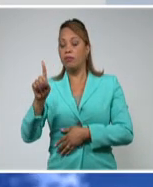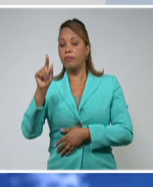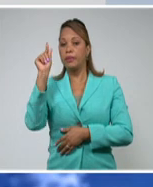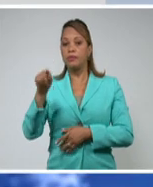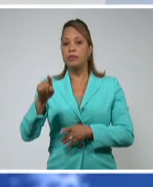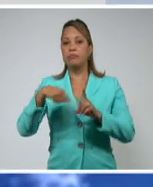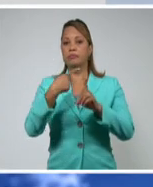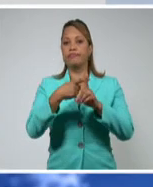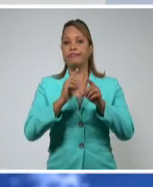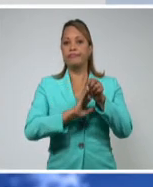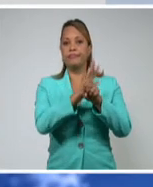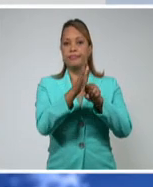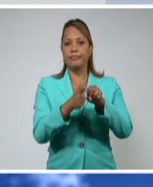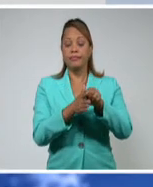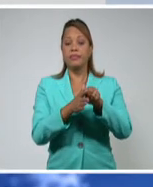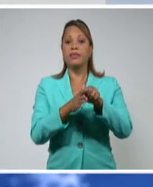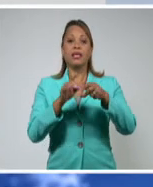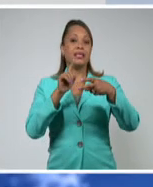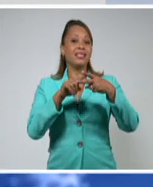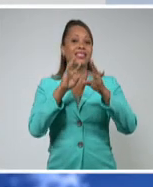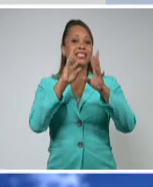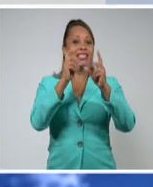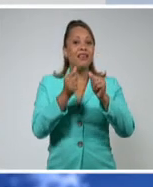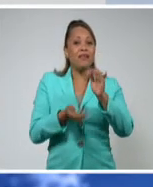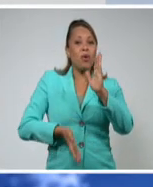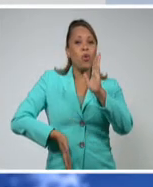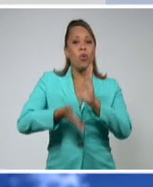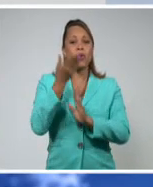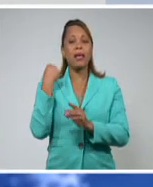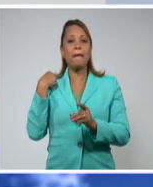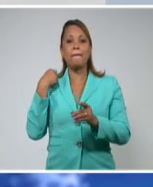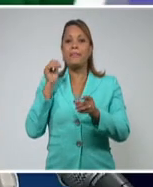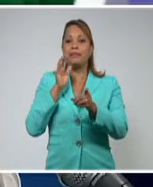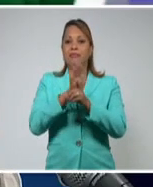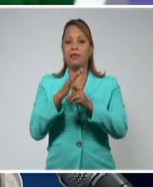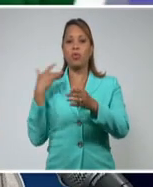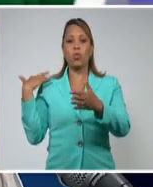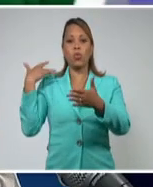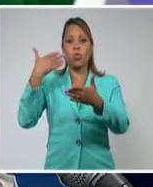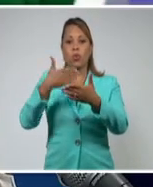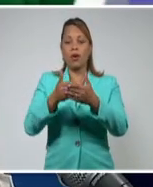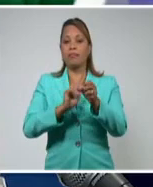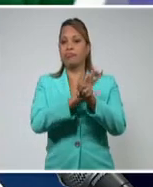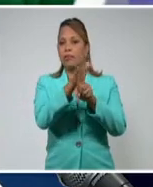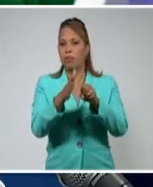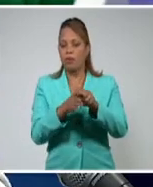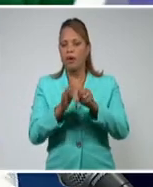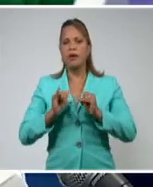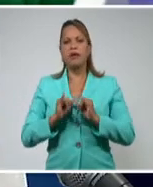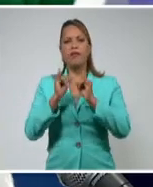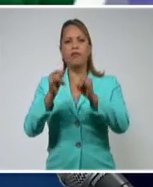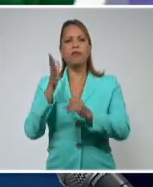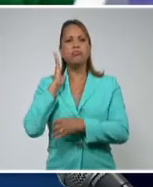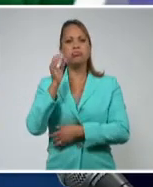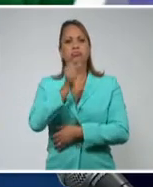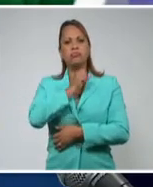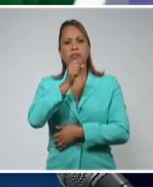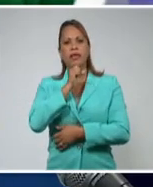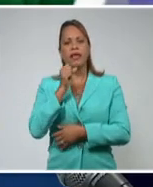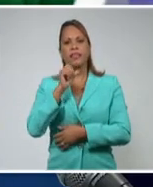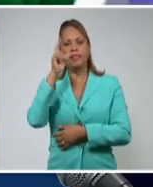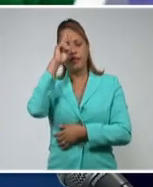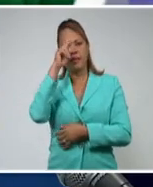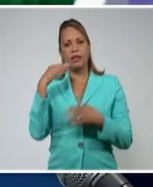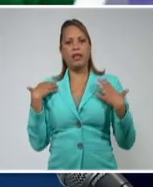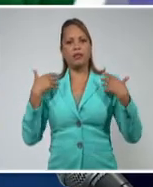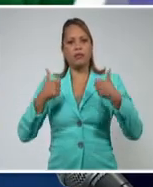19 segunda cifra más alta desde el inicio de la pandemia así lo informó en conferencia de prensa el director nacional de epidemiología